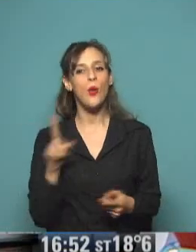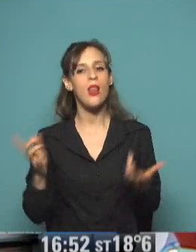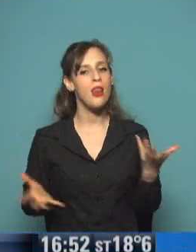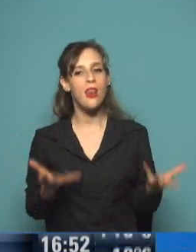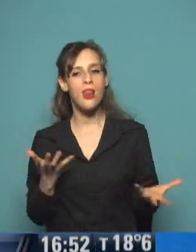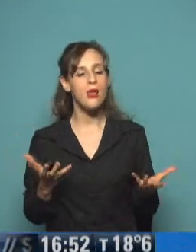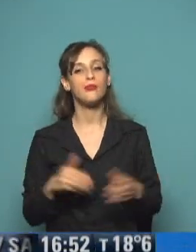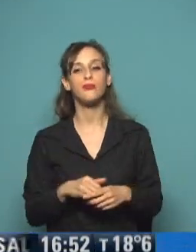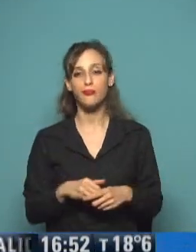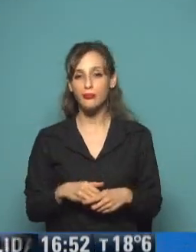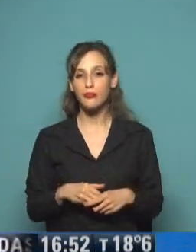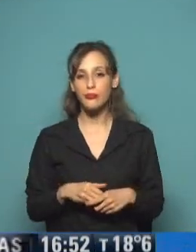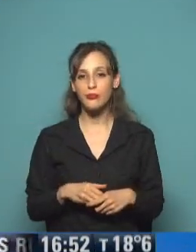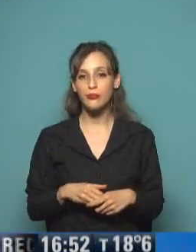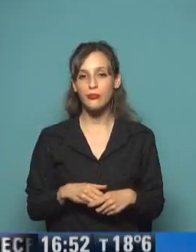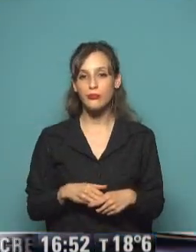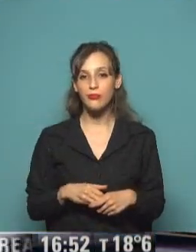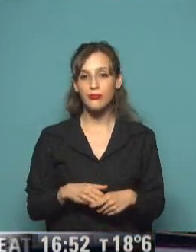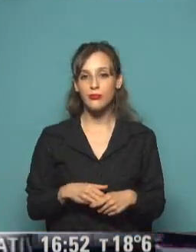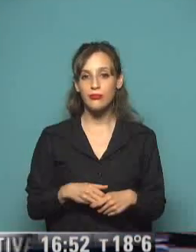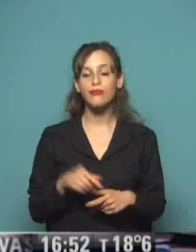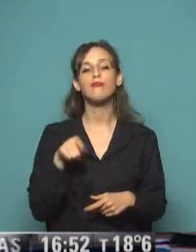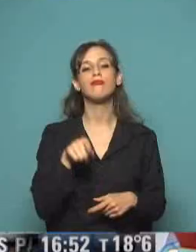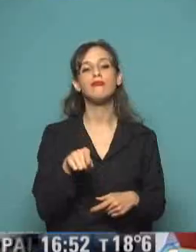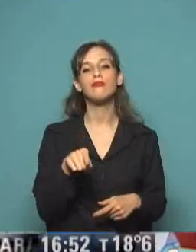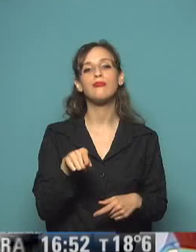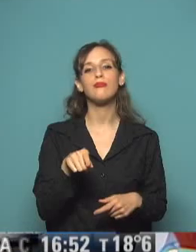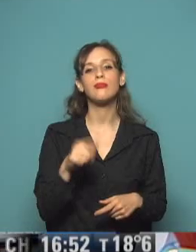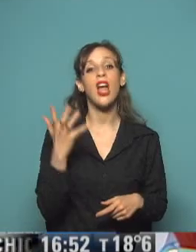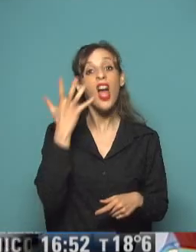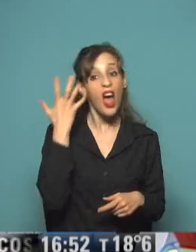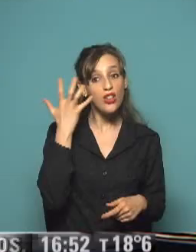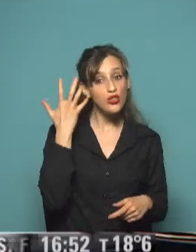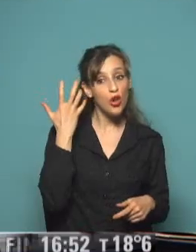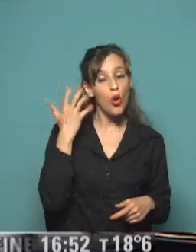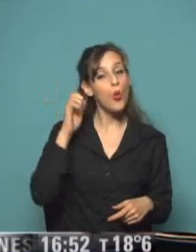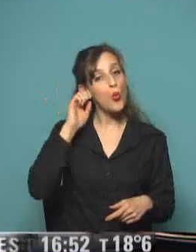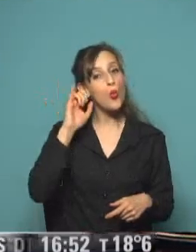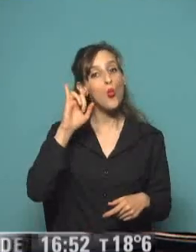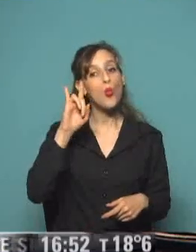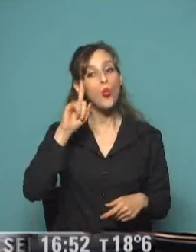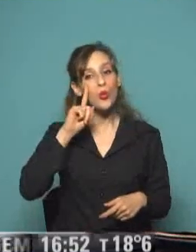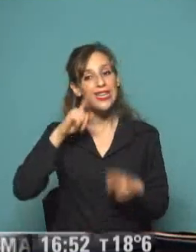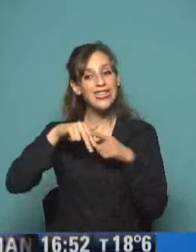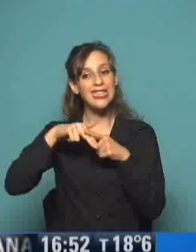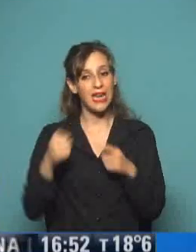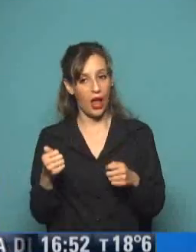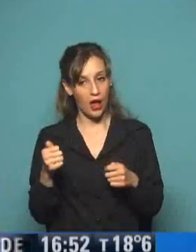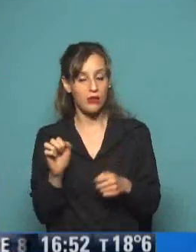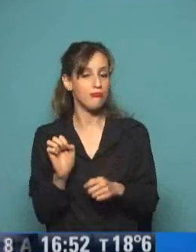este ser? Este se llama Gato Winnia. ¿Winnia? Gato Winnia. O sea, que es un